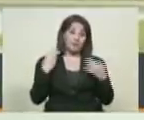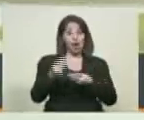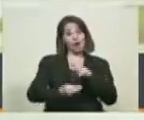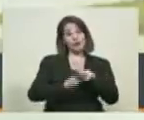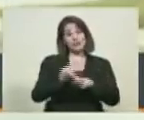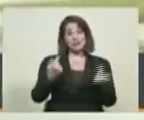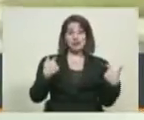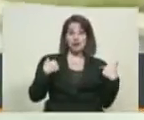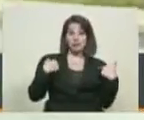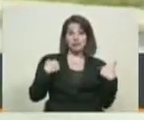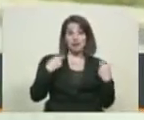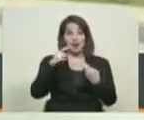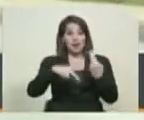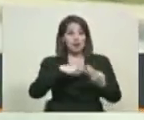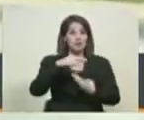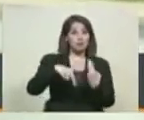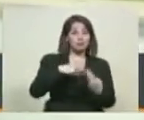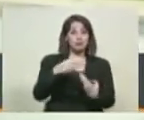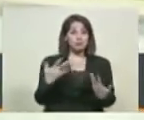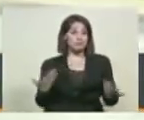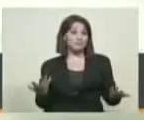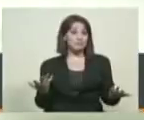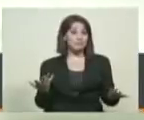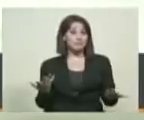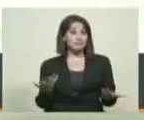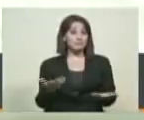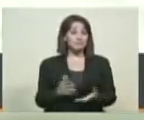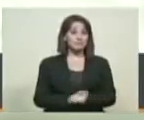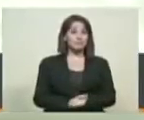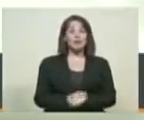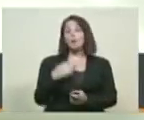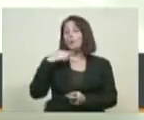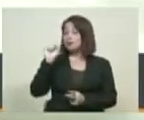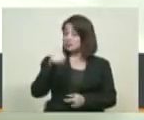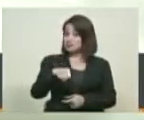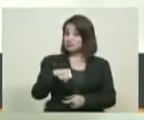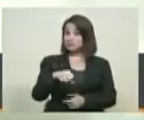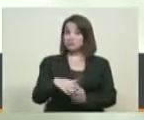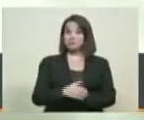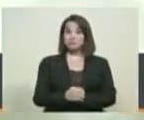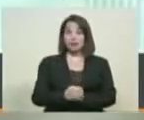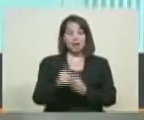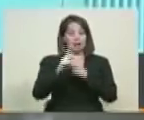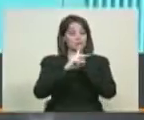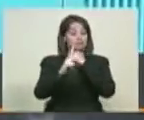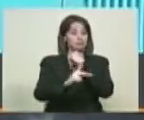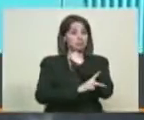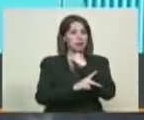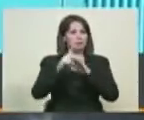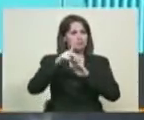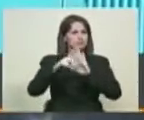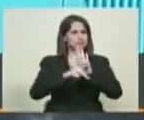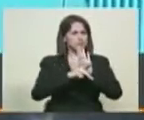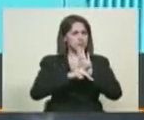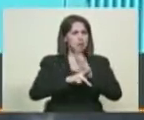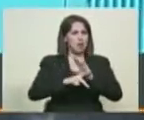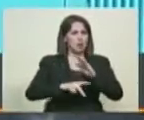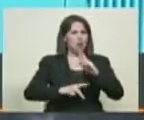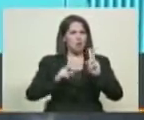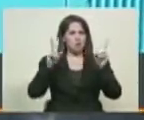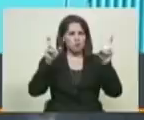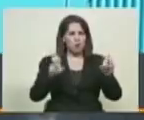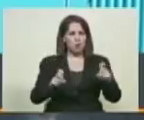¿La revolución? ¿Ah? Pues sí. Plan de recuperación y ampliación del